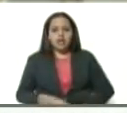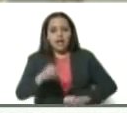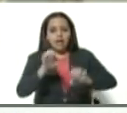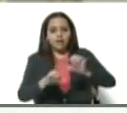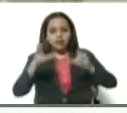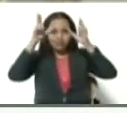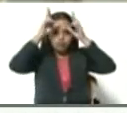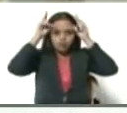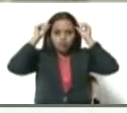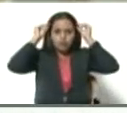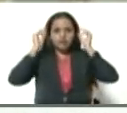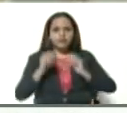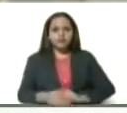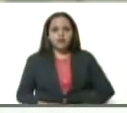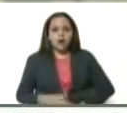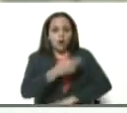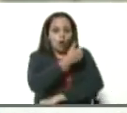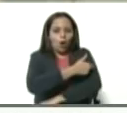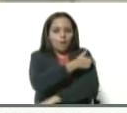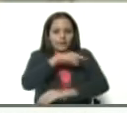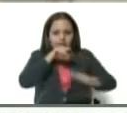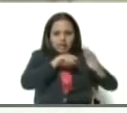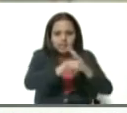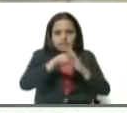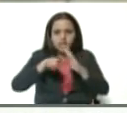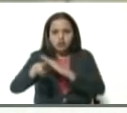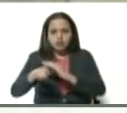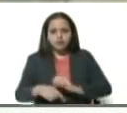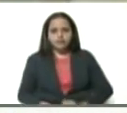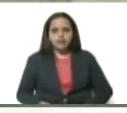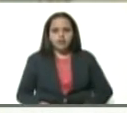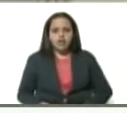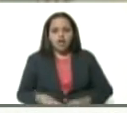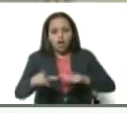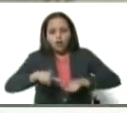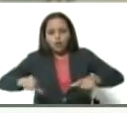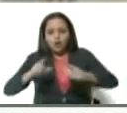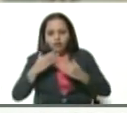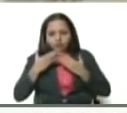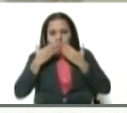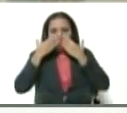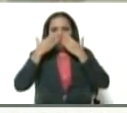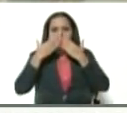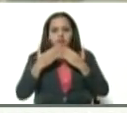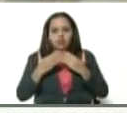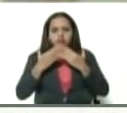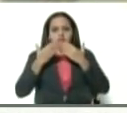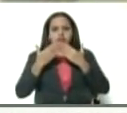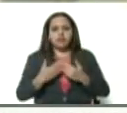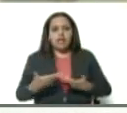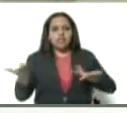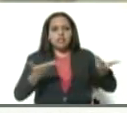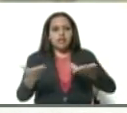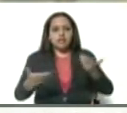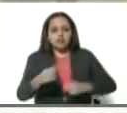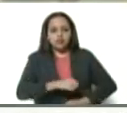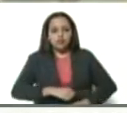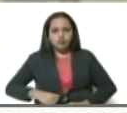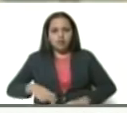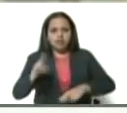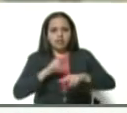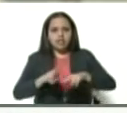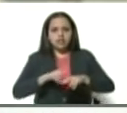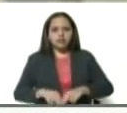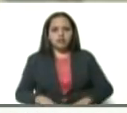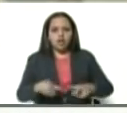enfermería, hospitalización pediátrica, sala de nubilizaciones, servicio de cirugía pediátrica, cuartos